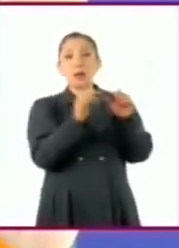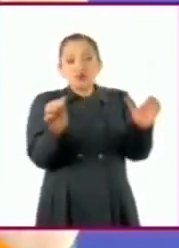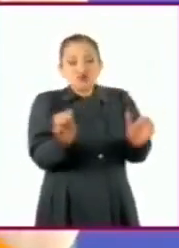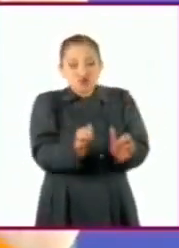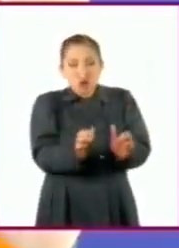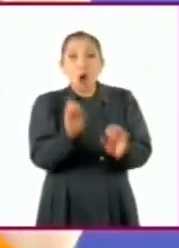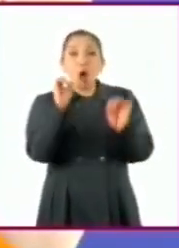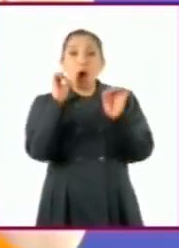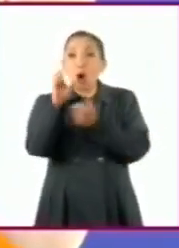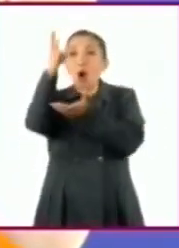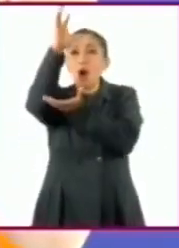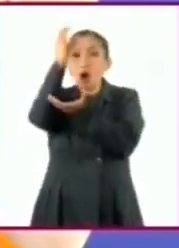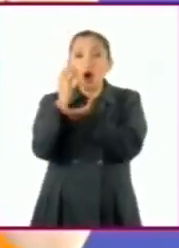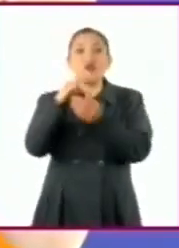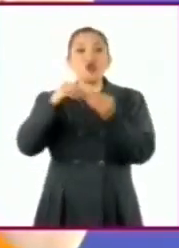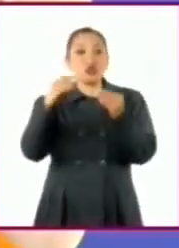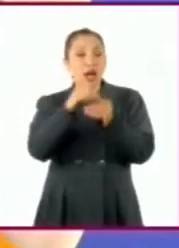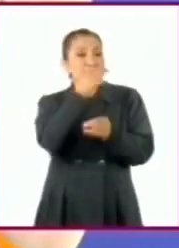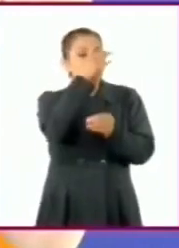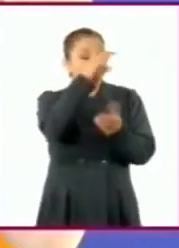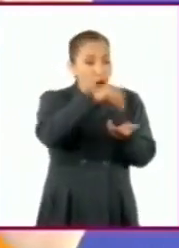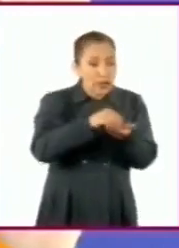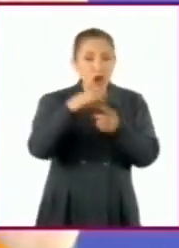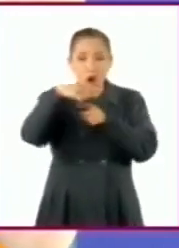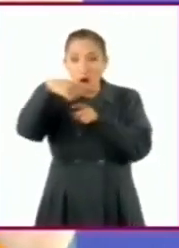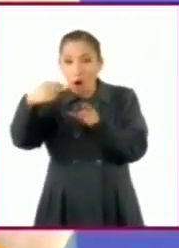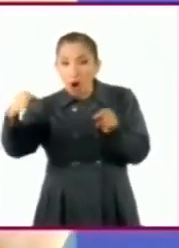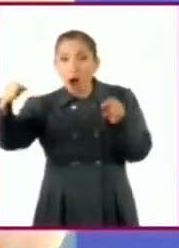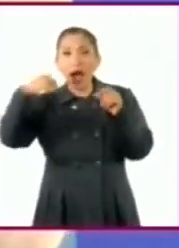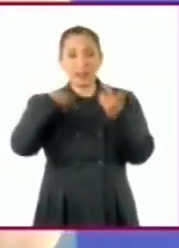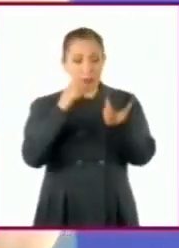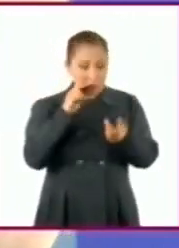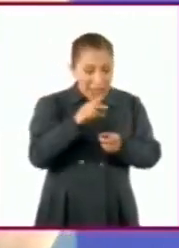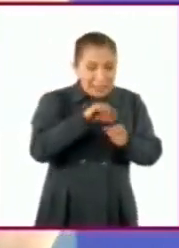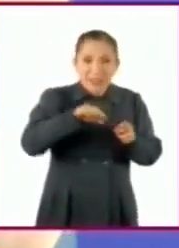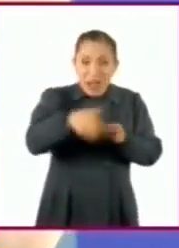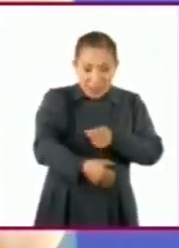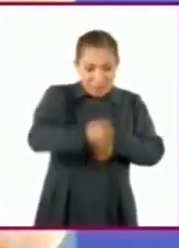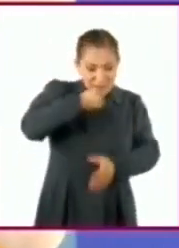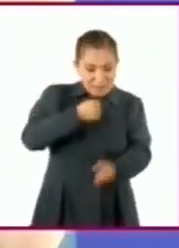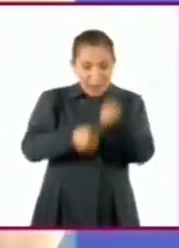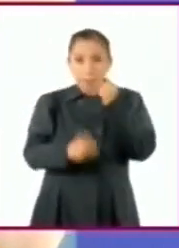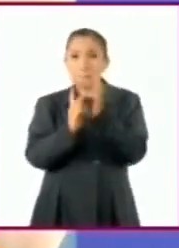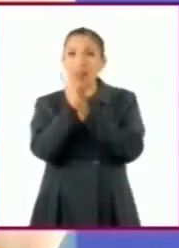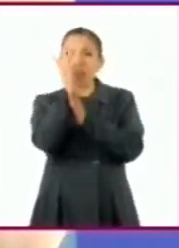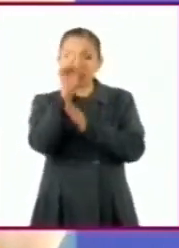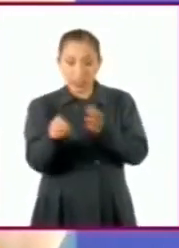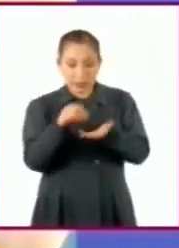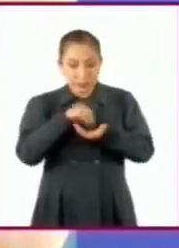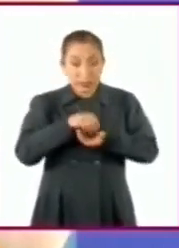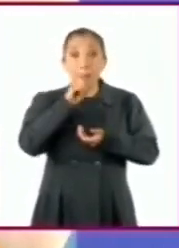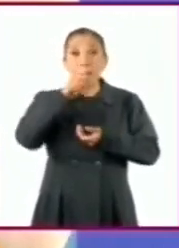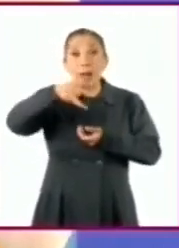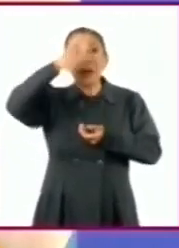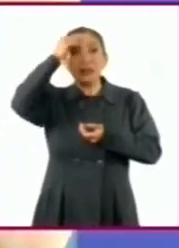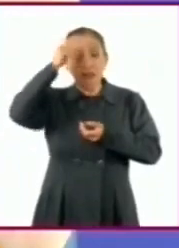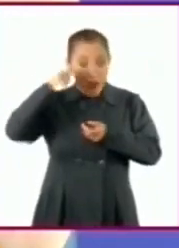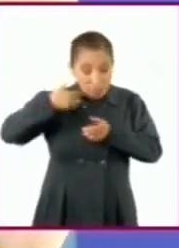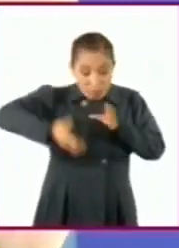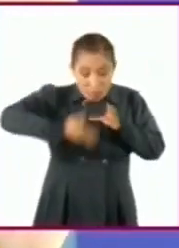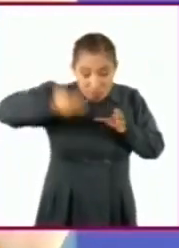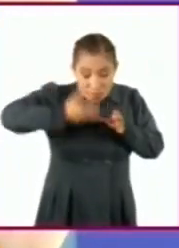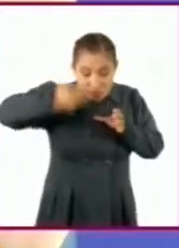También recolectaban frutos, flores, hojas, brotes tiernos de diversas plantas. Incluso aprendieron a desenterrar